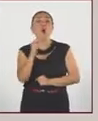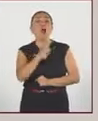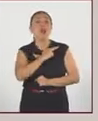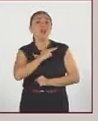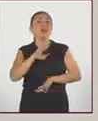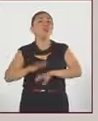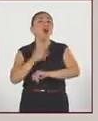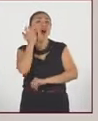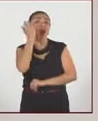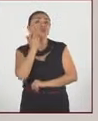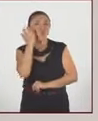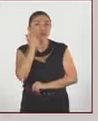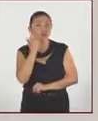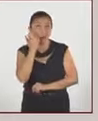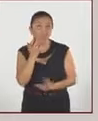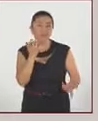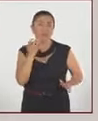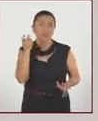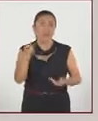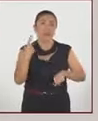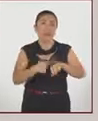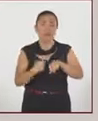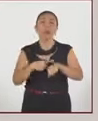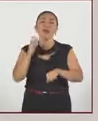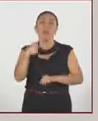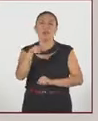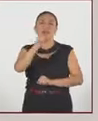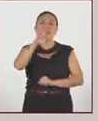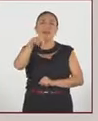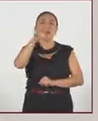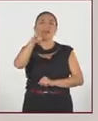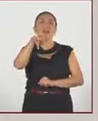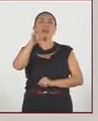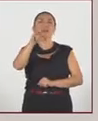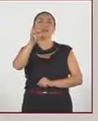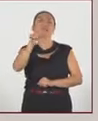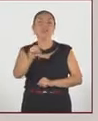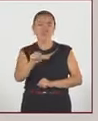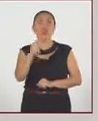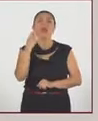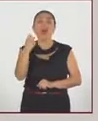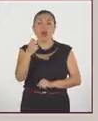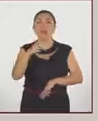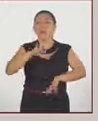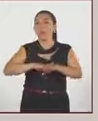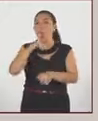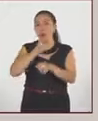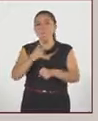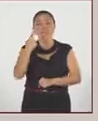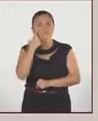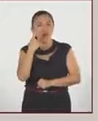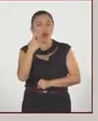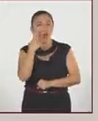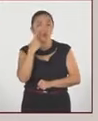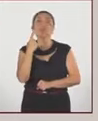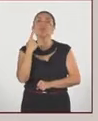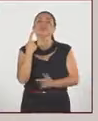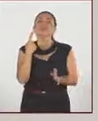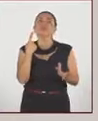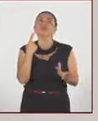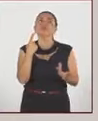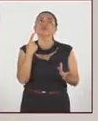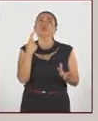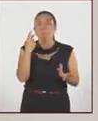decía, Osgood-Schlatter, la tendinitis del tendón patelar, es la más frecuente, por mucho, pienso